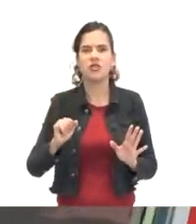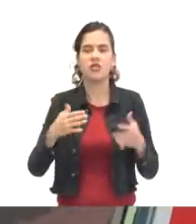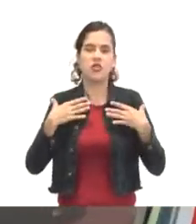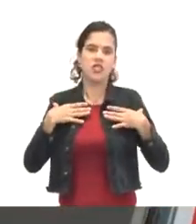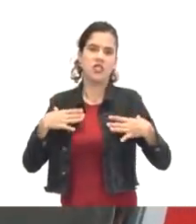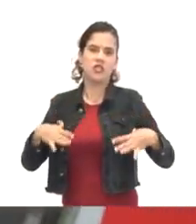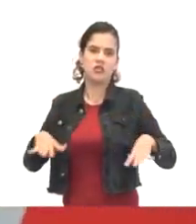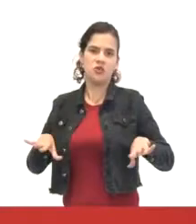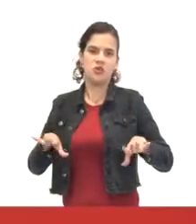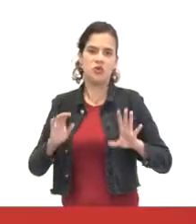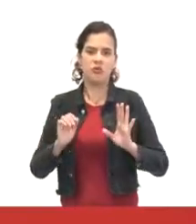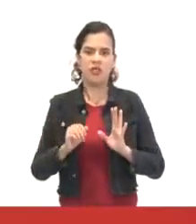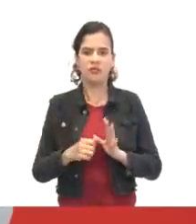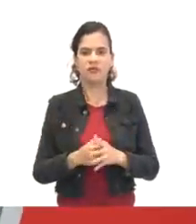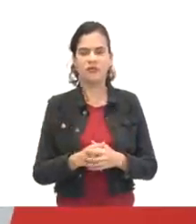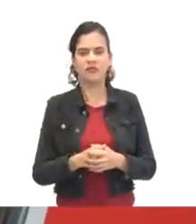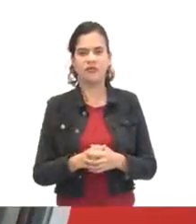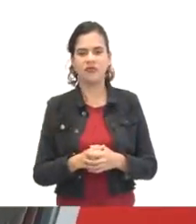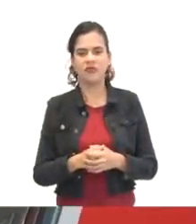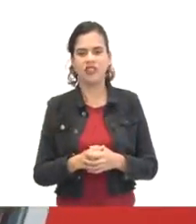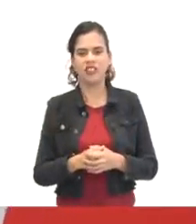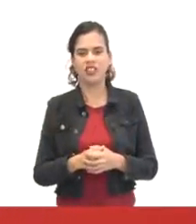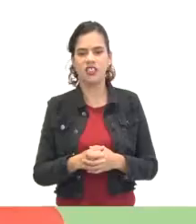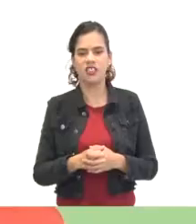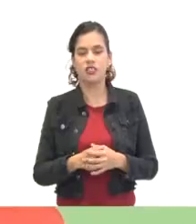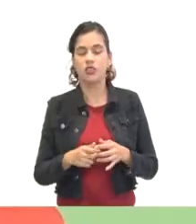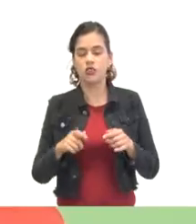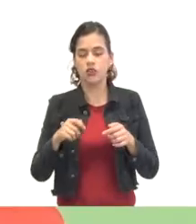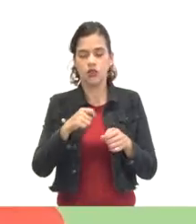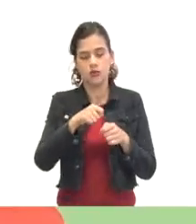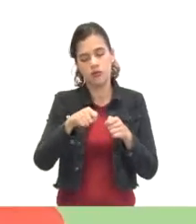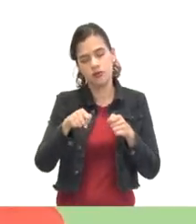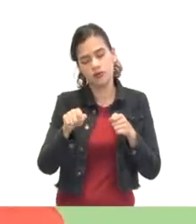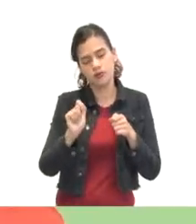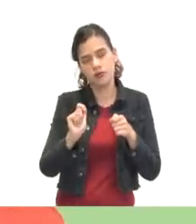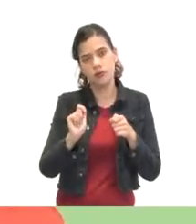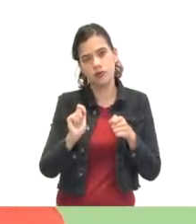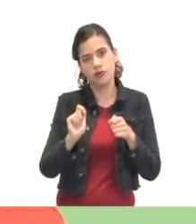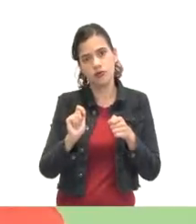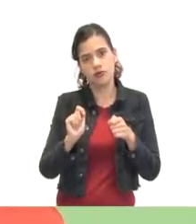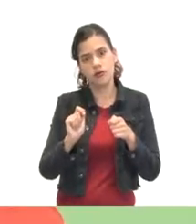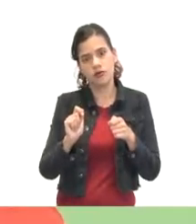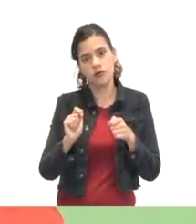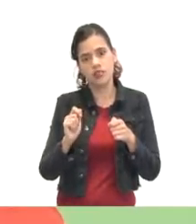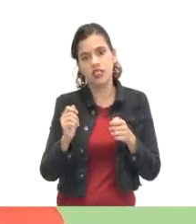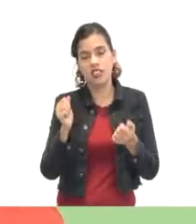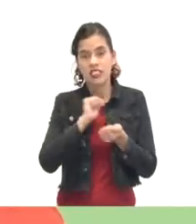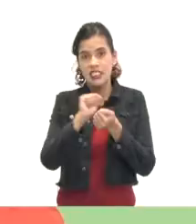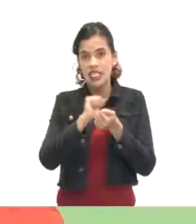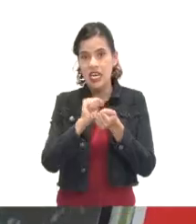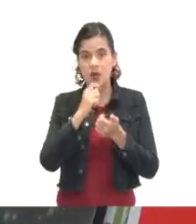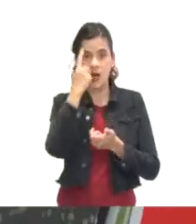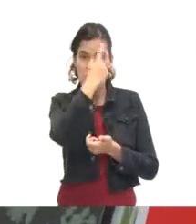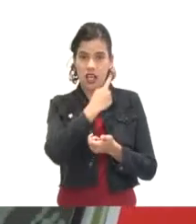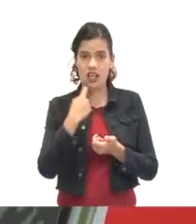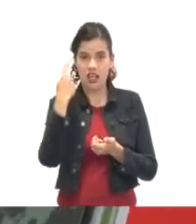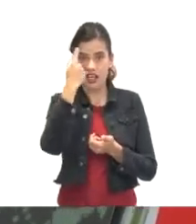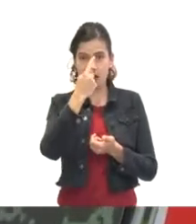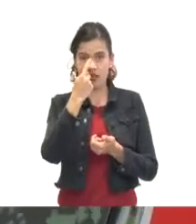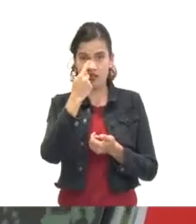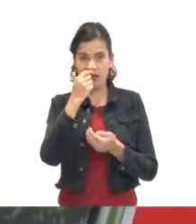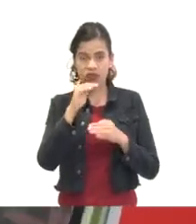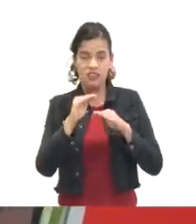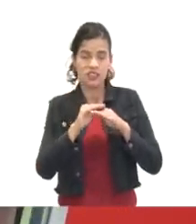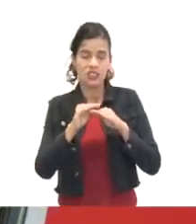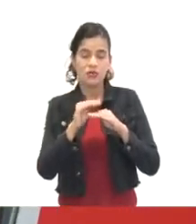ropa interior. Con pasta de diente se lavó la cara, se pulió